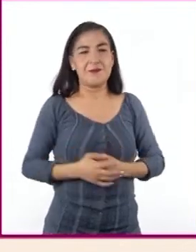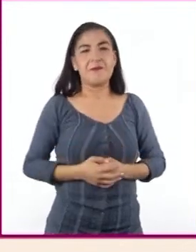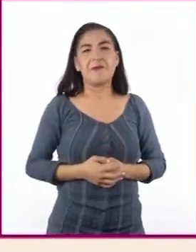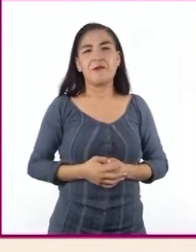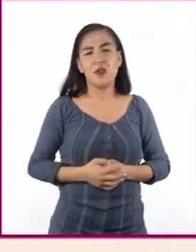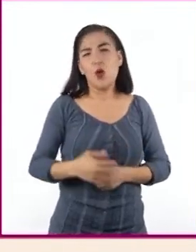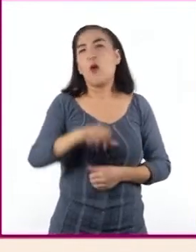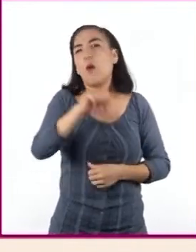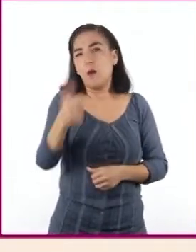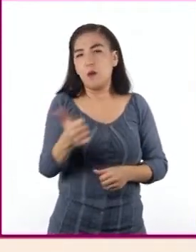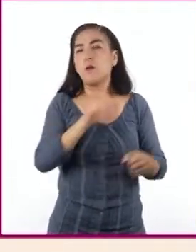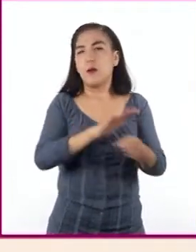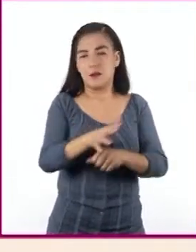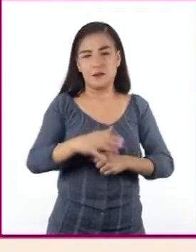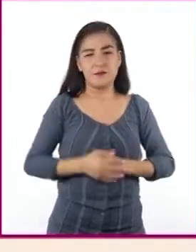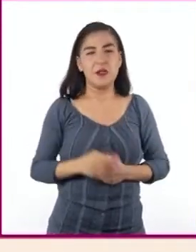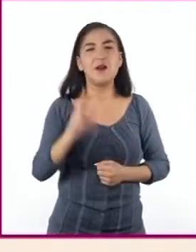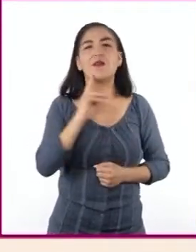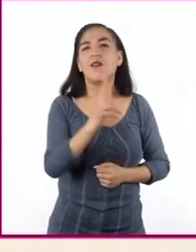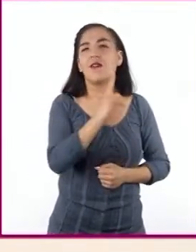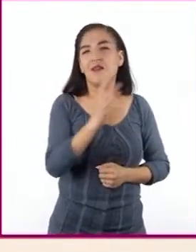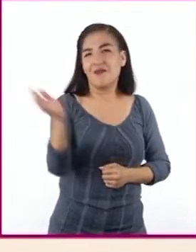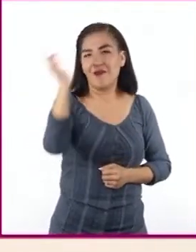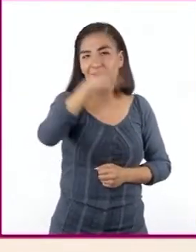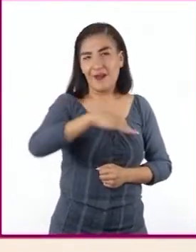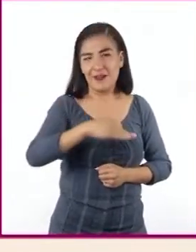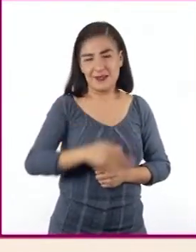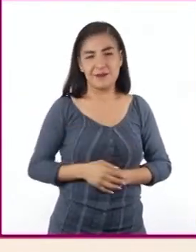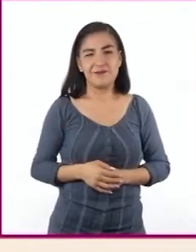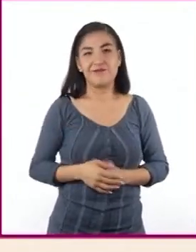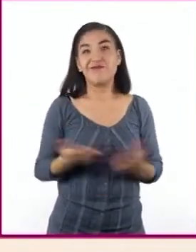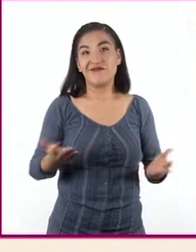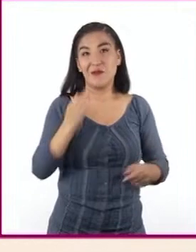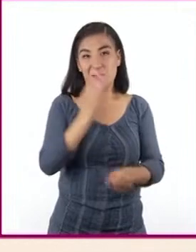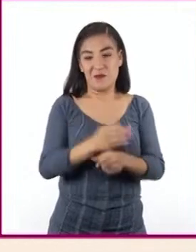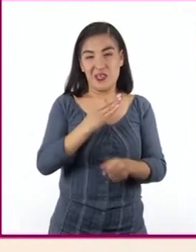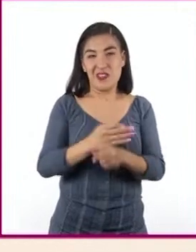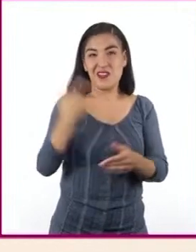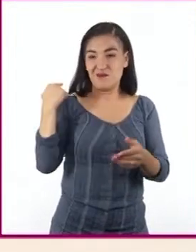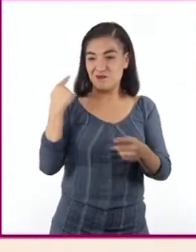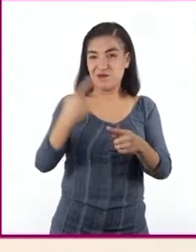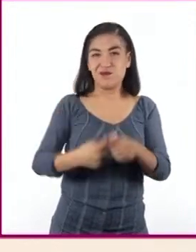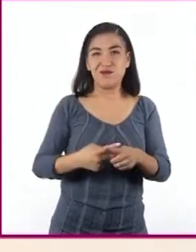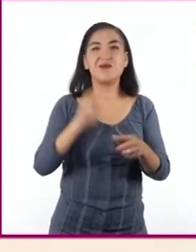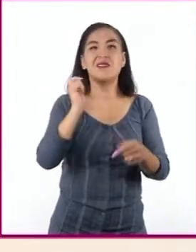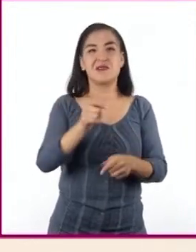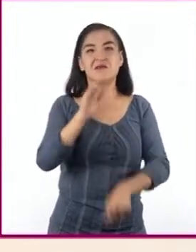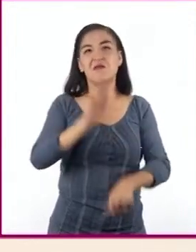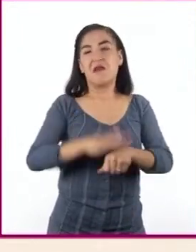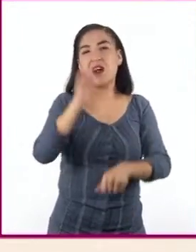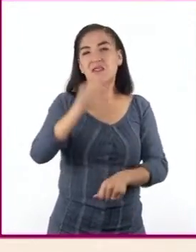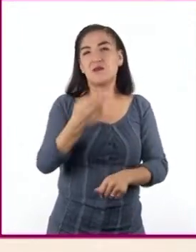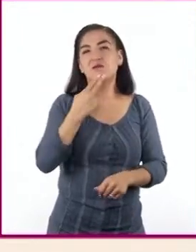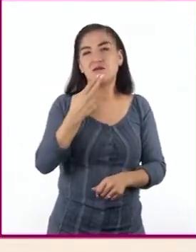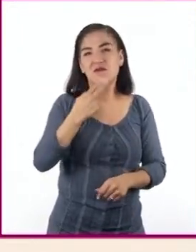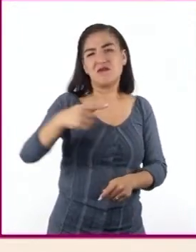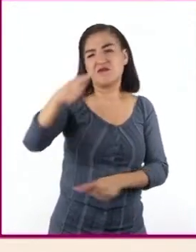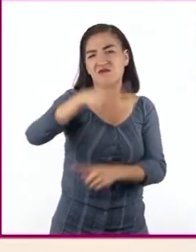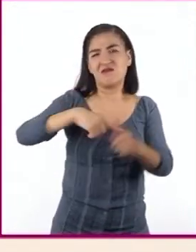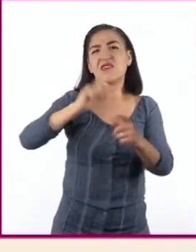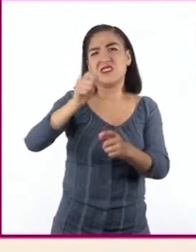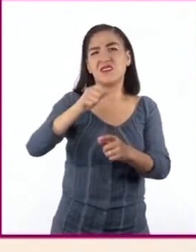Otro caso son las noticias falsas que, últimamente, se han popularizado en los medios